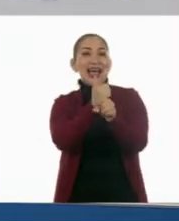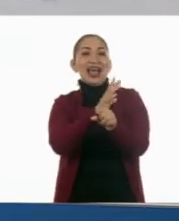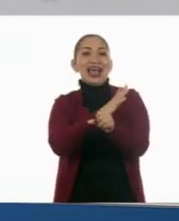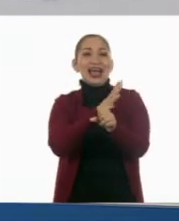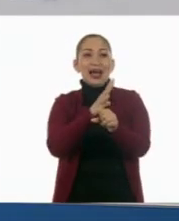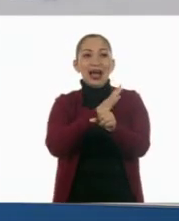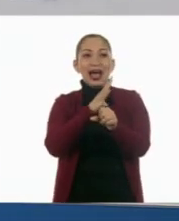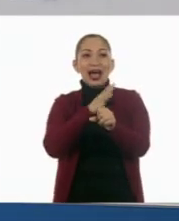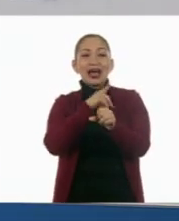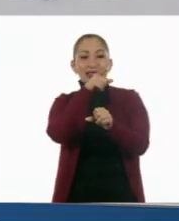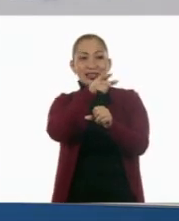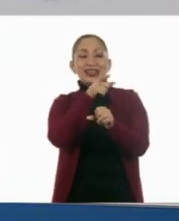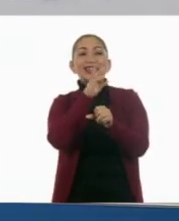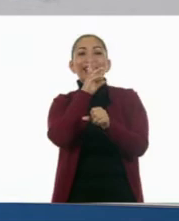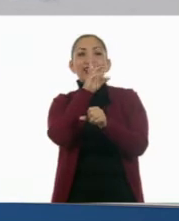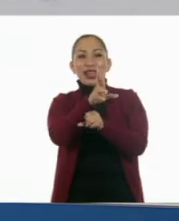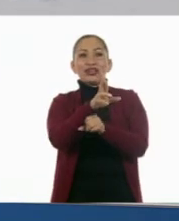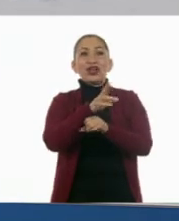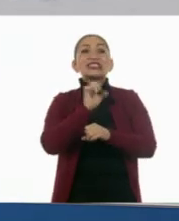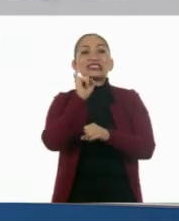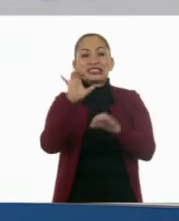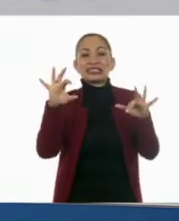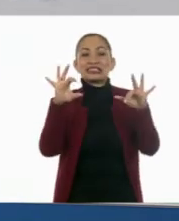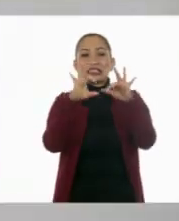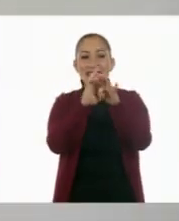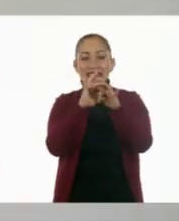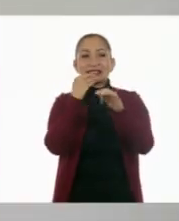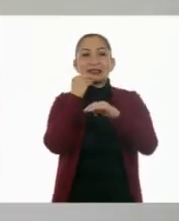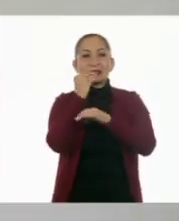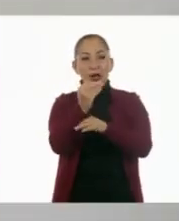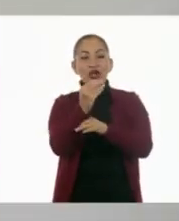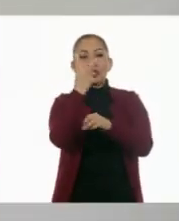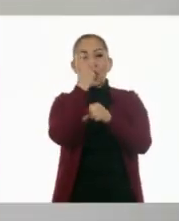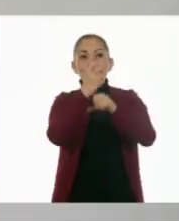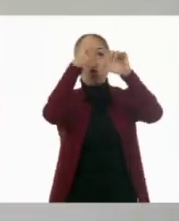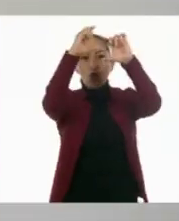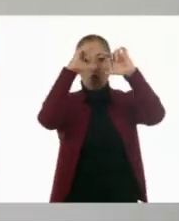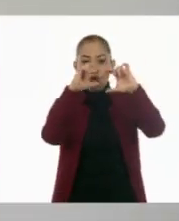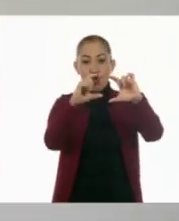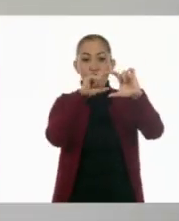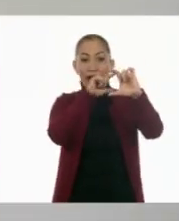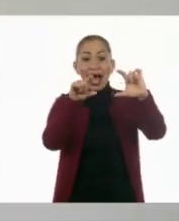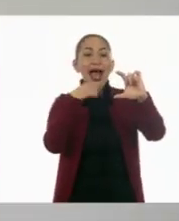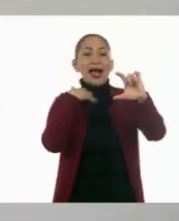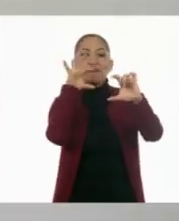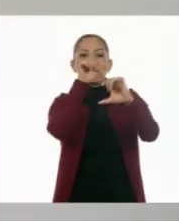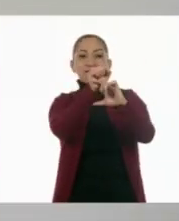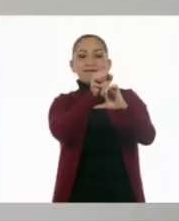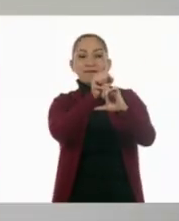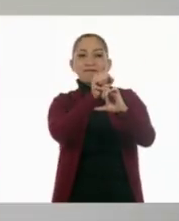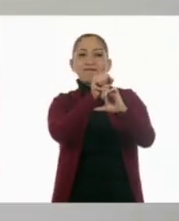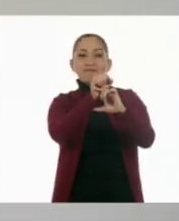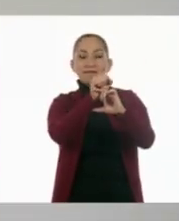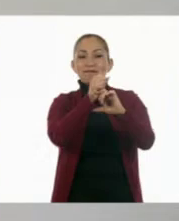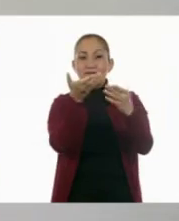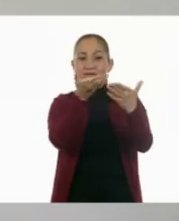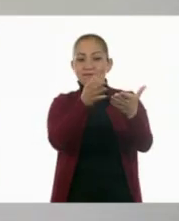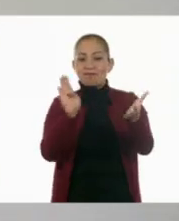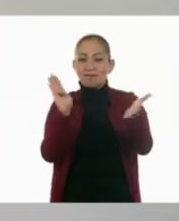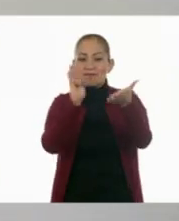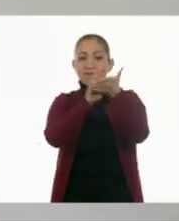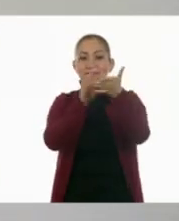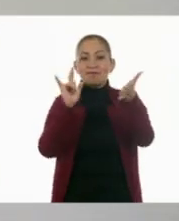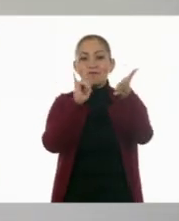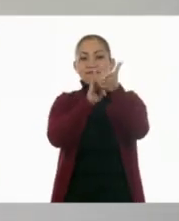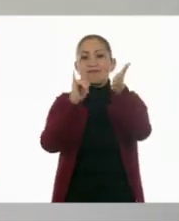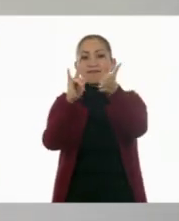afortunadamente ya tenemos este resultado que sí coincide con el segundo rompecabezas. Entonces, muy de una bien. Vez, María. Sí. Adelante. Ya que